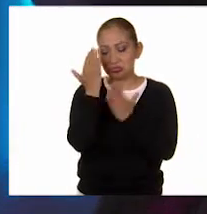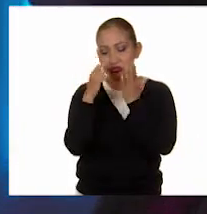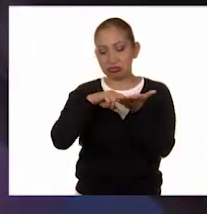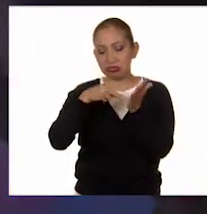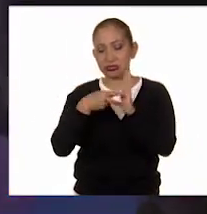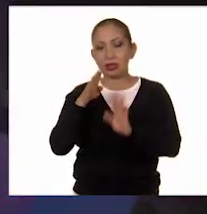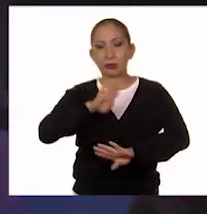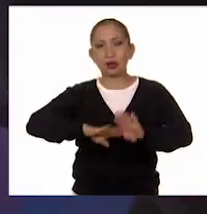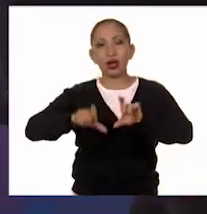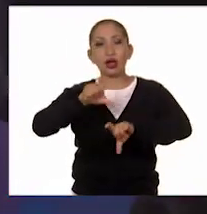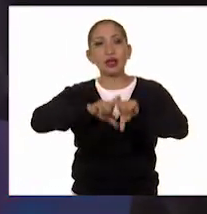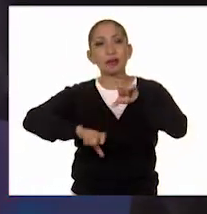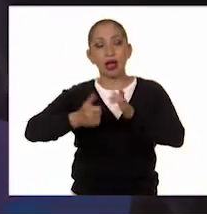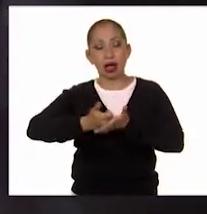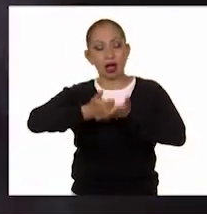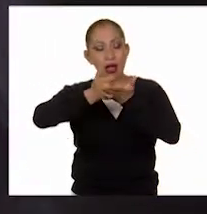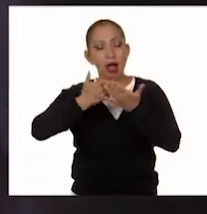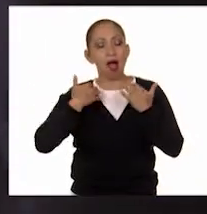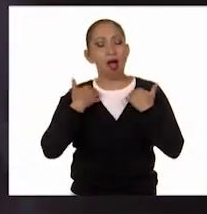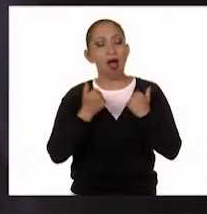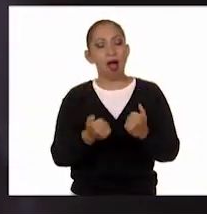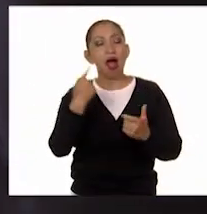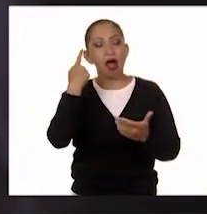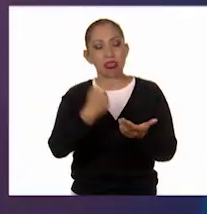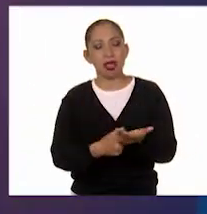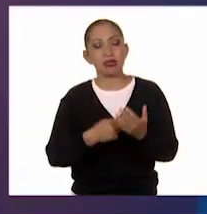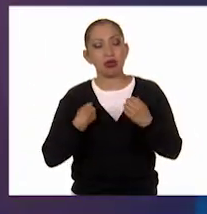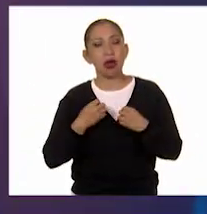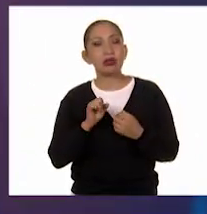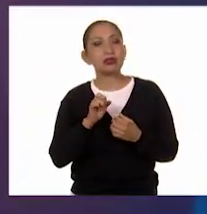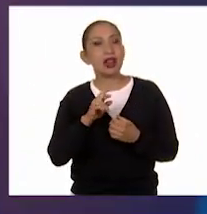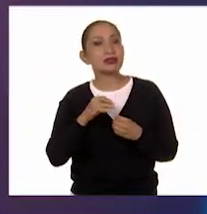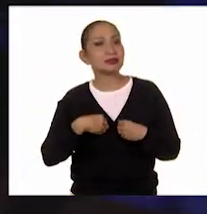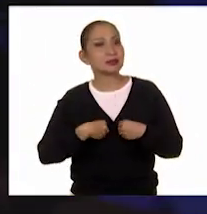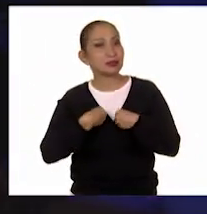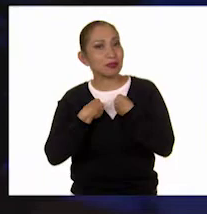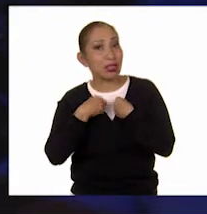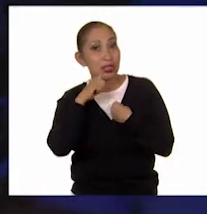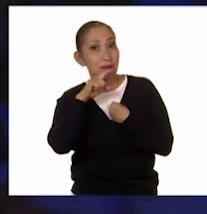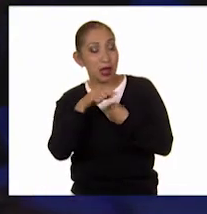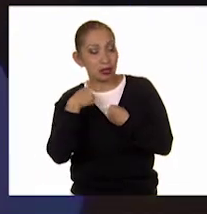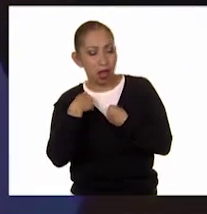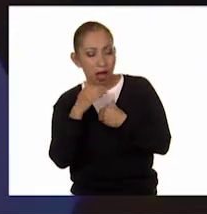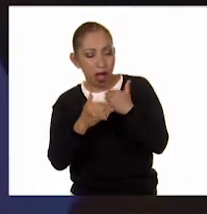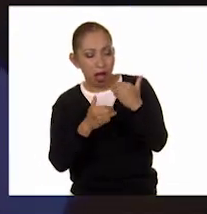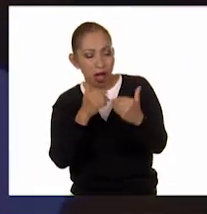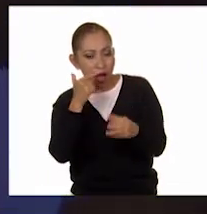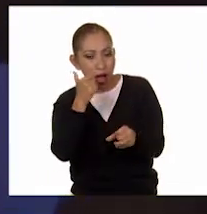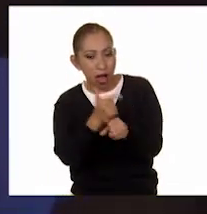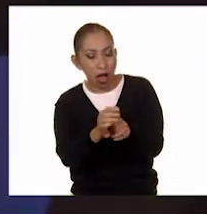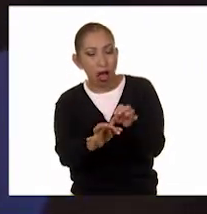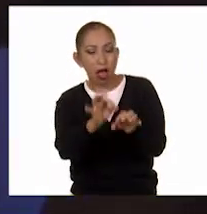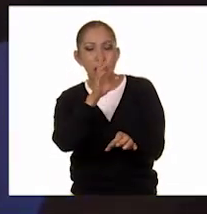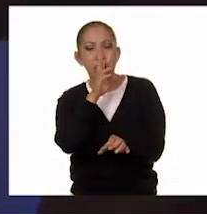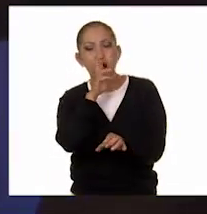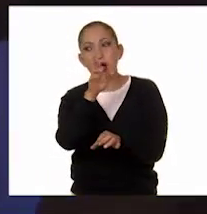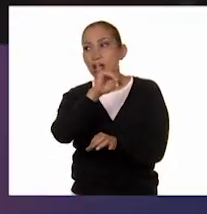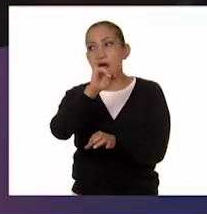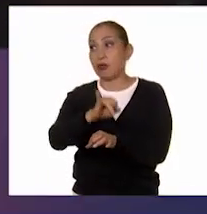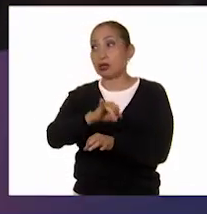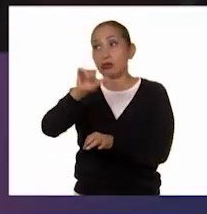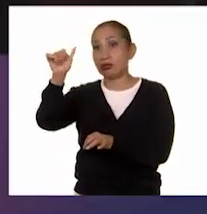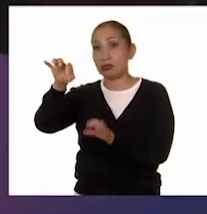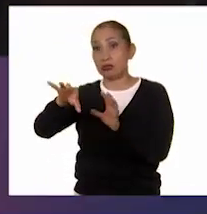ingeniería bioquímica porque me ayudó a entender cómo funcionaban los seres vivos, pero también empezó mi camino para descubrir soluciones que nadie más